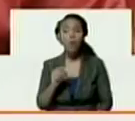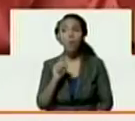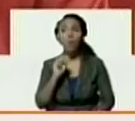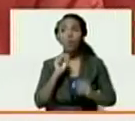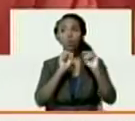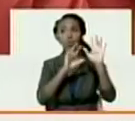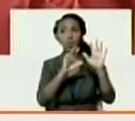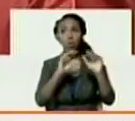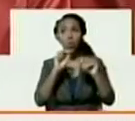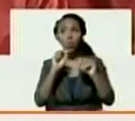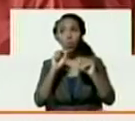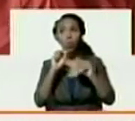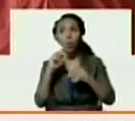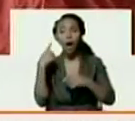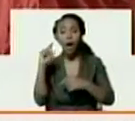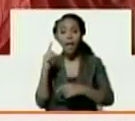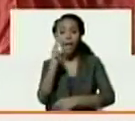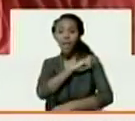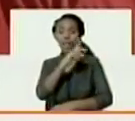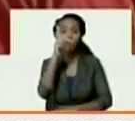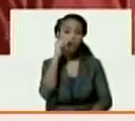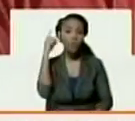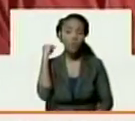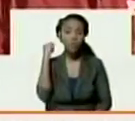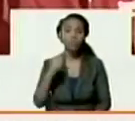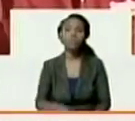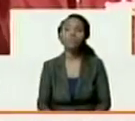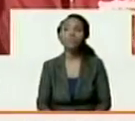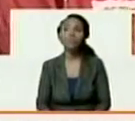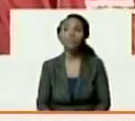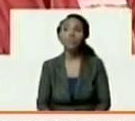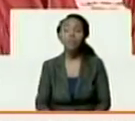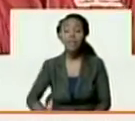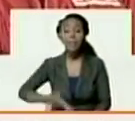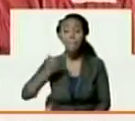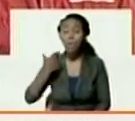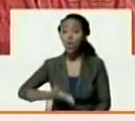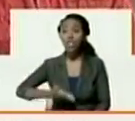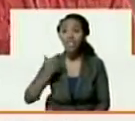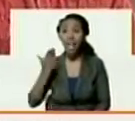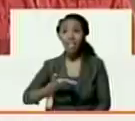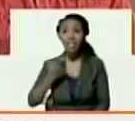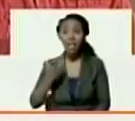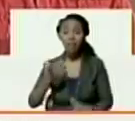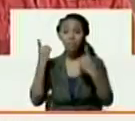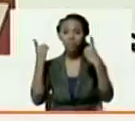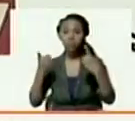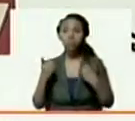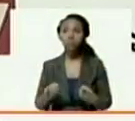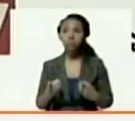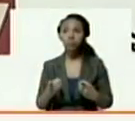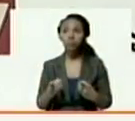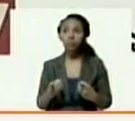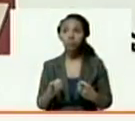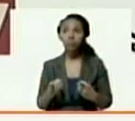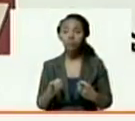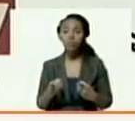280.847 calles tienen un jefe o jefa. Y es importantísimo decir que